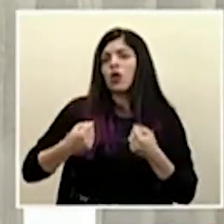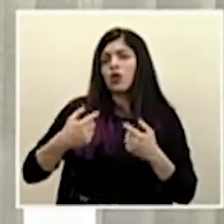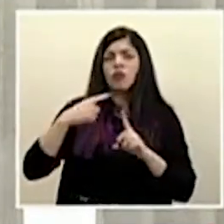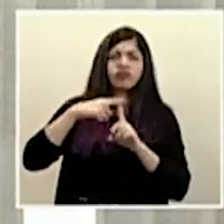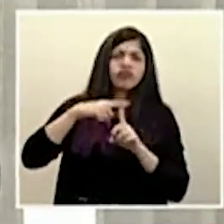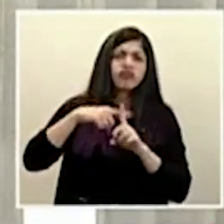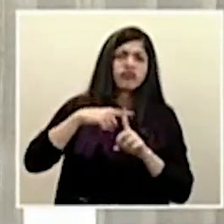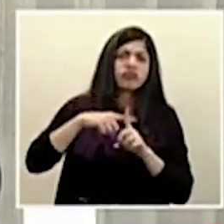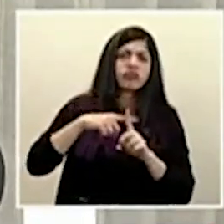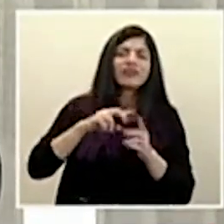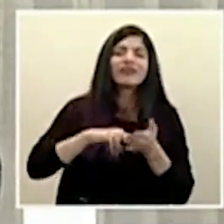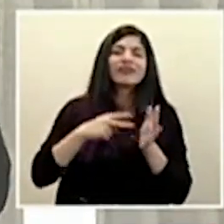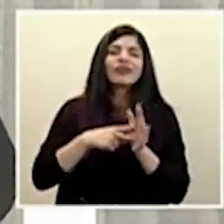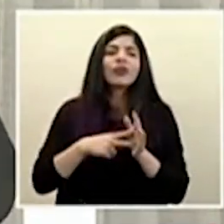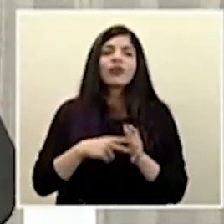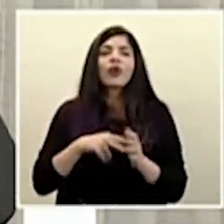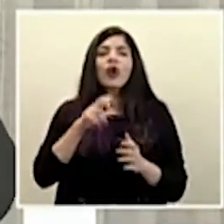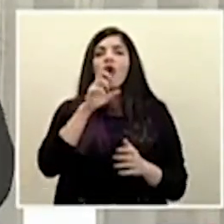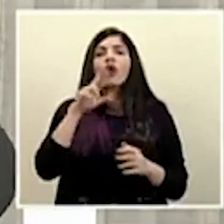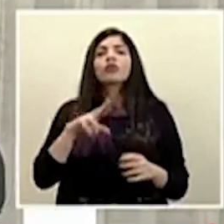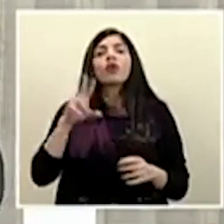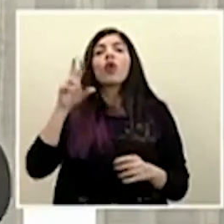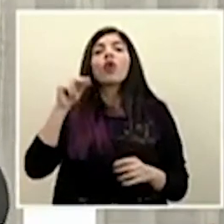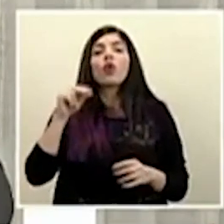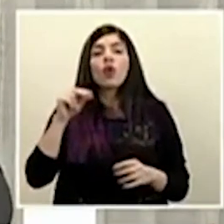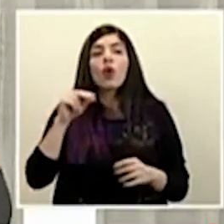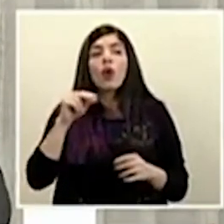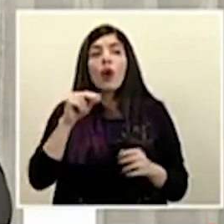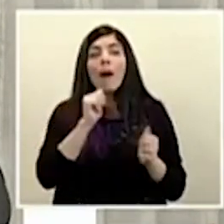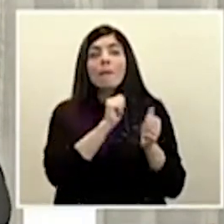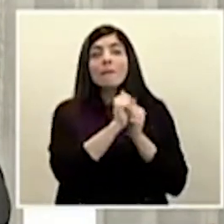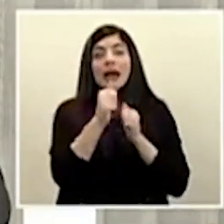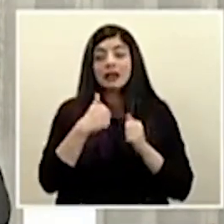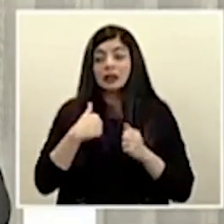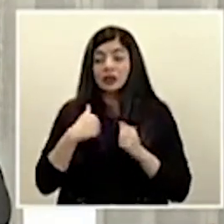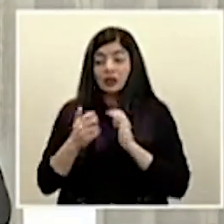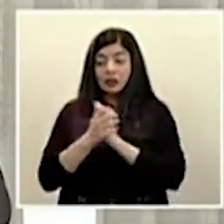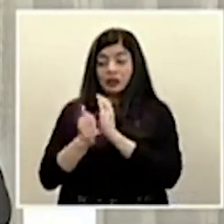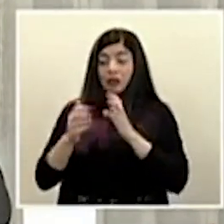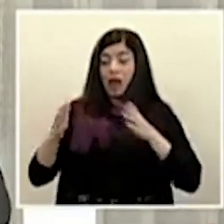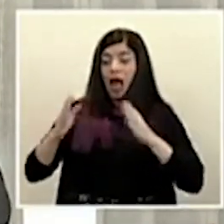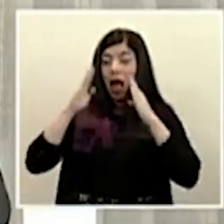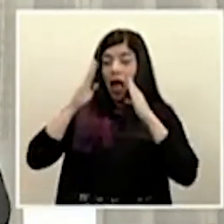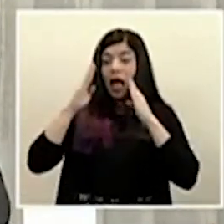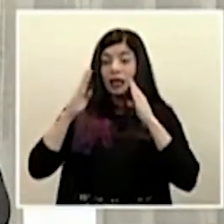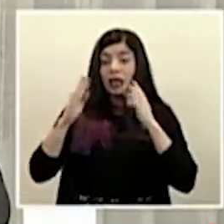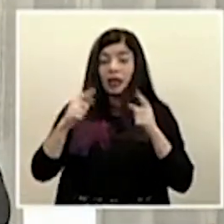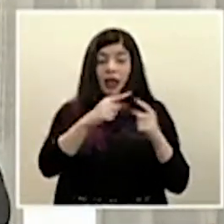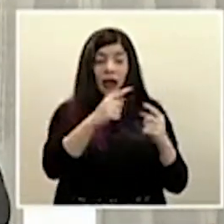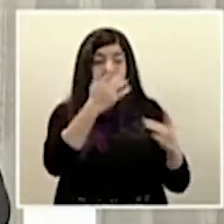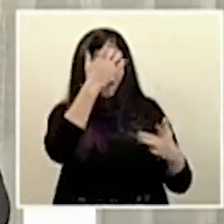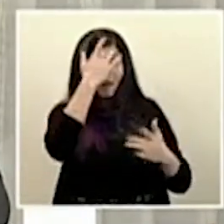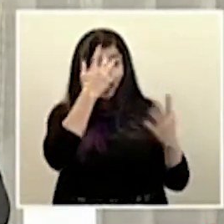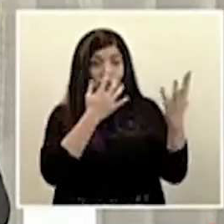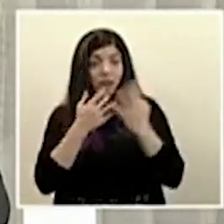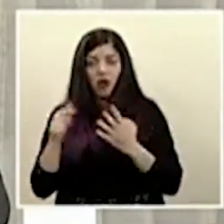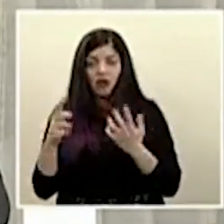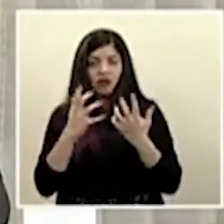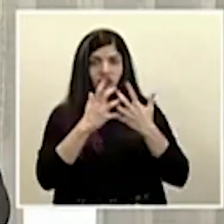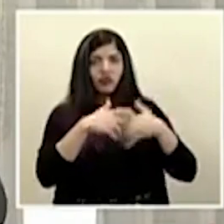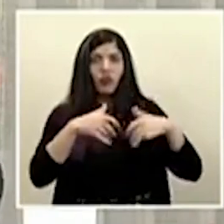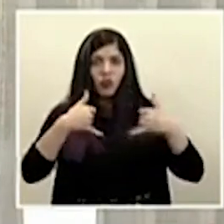positiva. Es decir, no ha sobrepasado nuestras capacidades en el sistema de salud